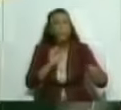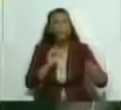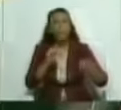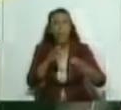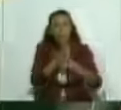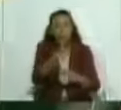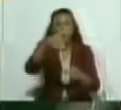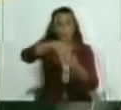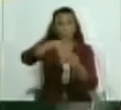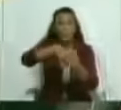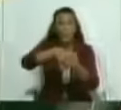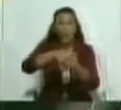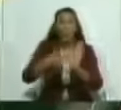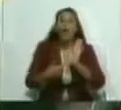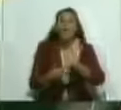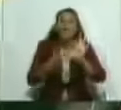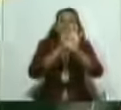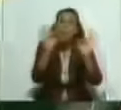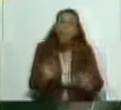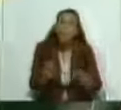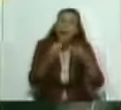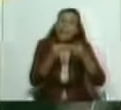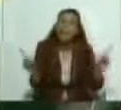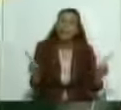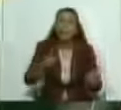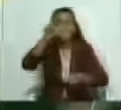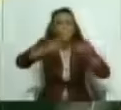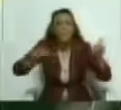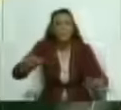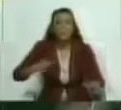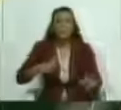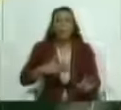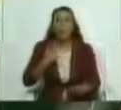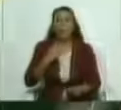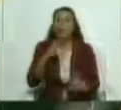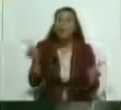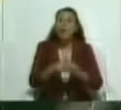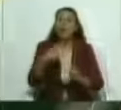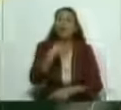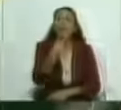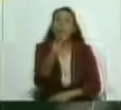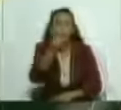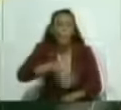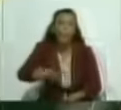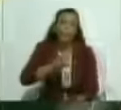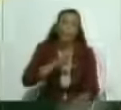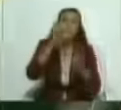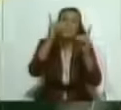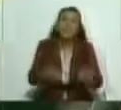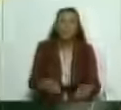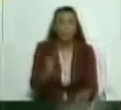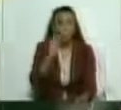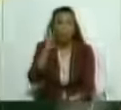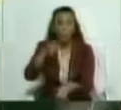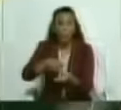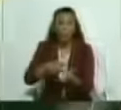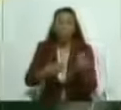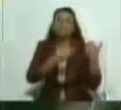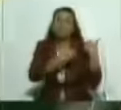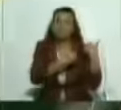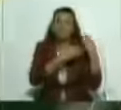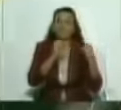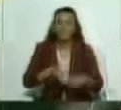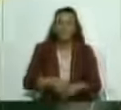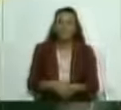ruta electoral como la expresión de la gente, de los ciudadanos, como la voz del pueblo. Hoy venimos aquí a asumir ese